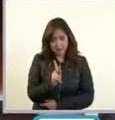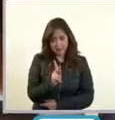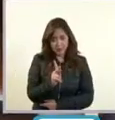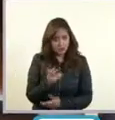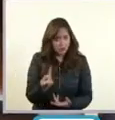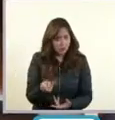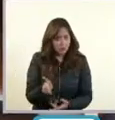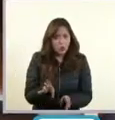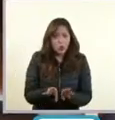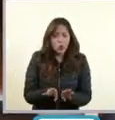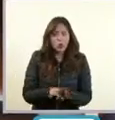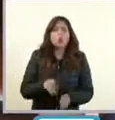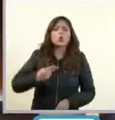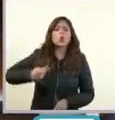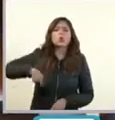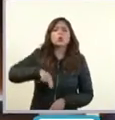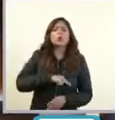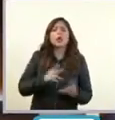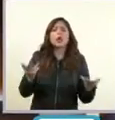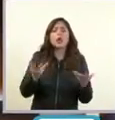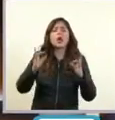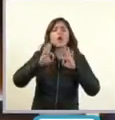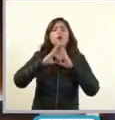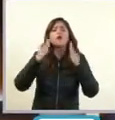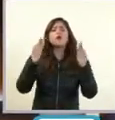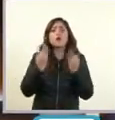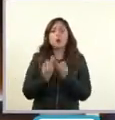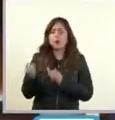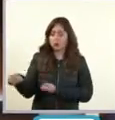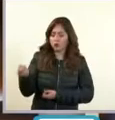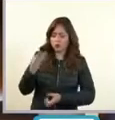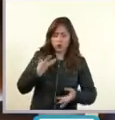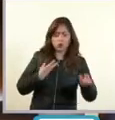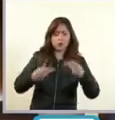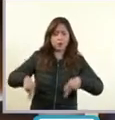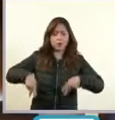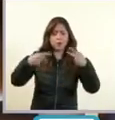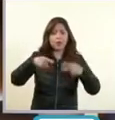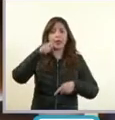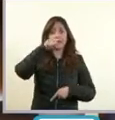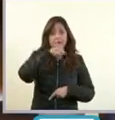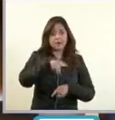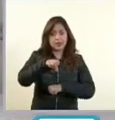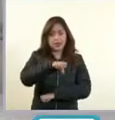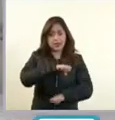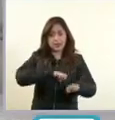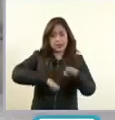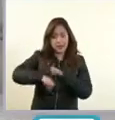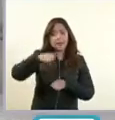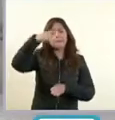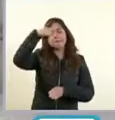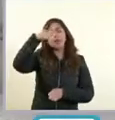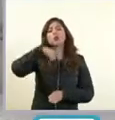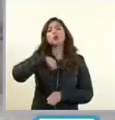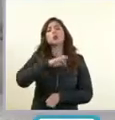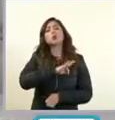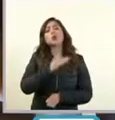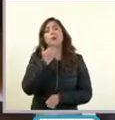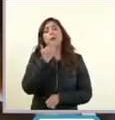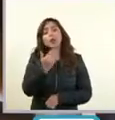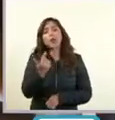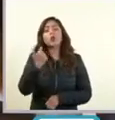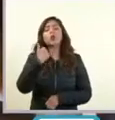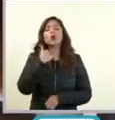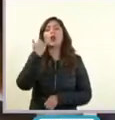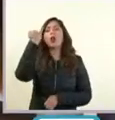a analizar de una mejor manera estas estrategias de mercadotecnia que manejan grandes empresas para utilizarlas a nuestro favor y no irnos con la